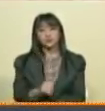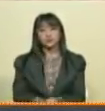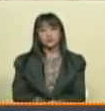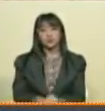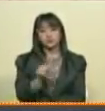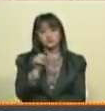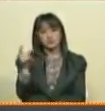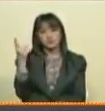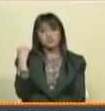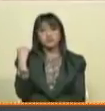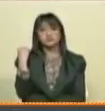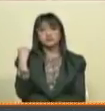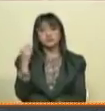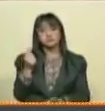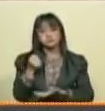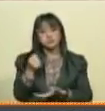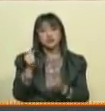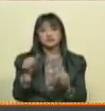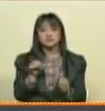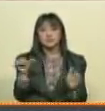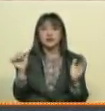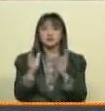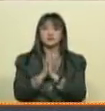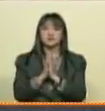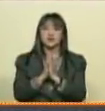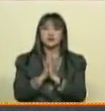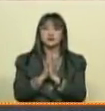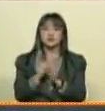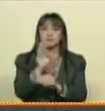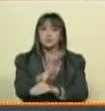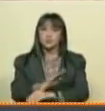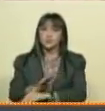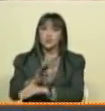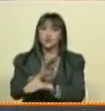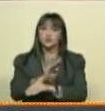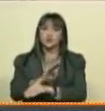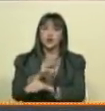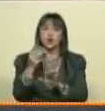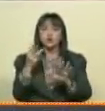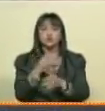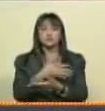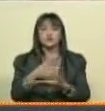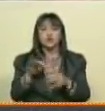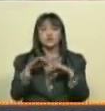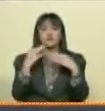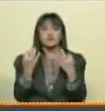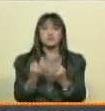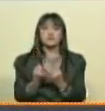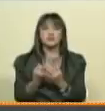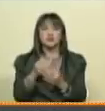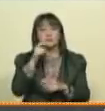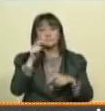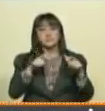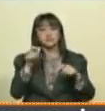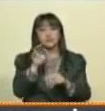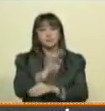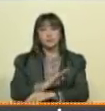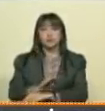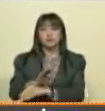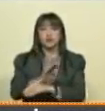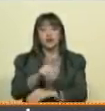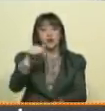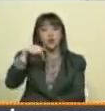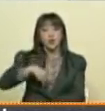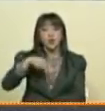semana pasada el bono de Semana Santa para proteger a 8 millones de familias, de personas. El día de